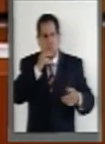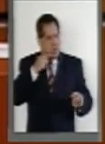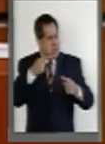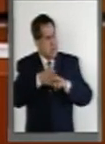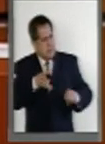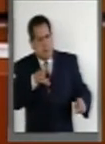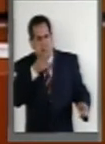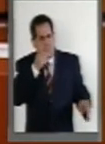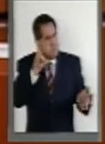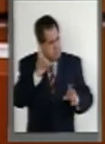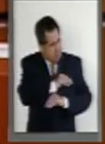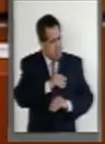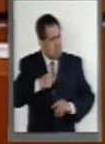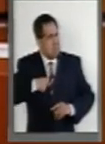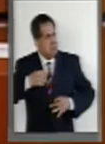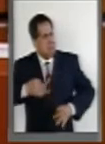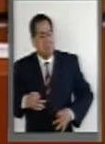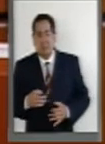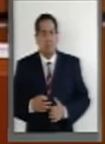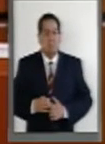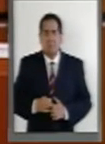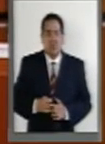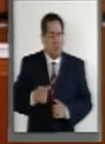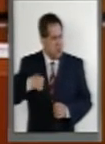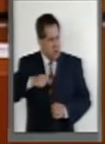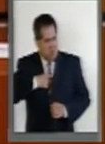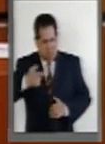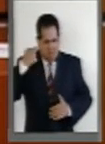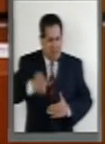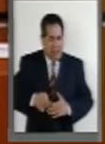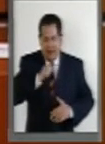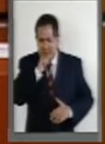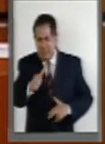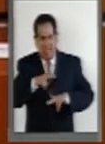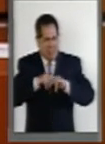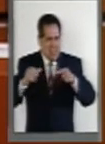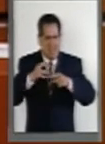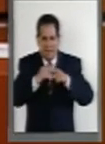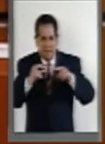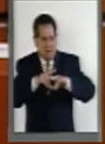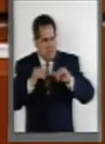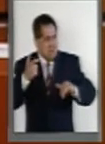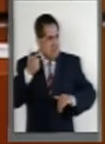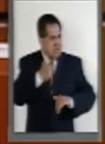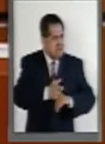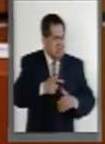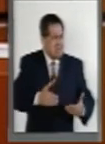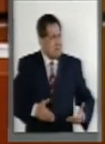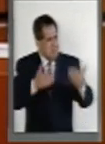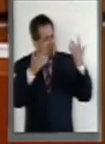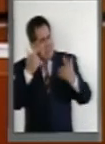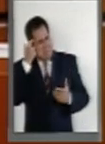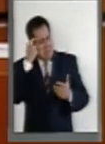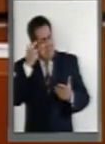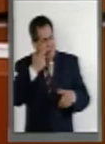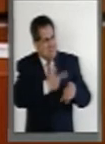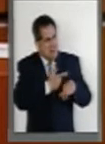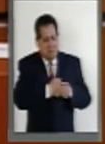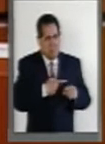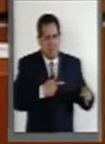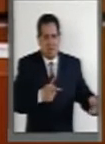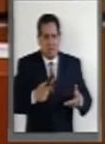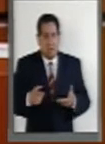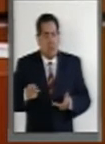el pueblo de México que nosotros no vamos a pagar un solo centavo de ese delirante muro, que tampoco